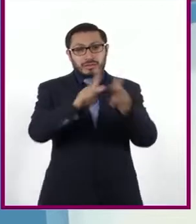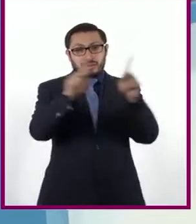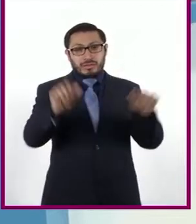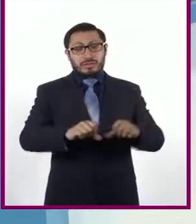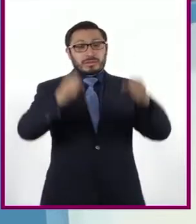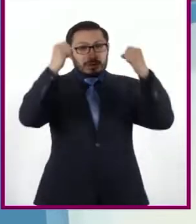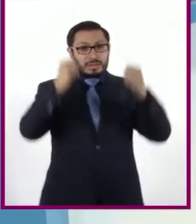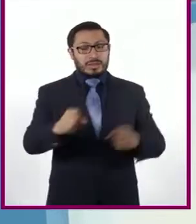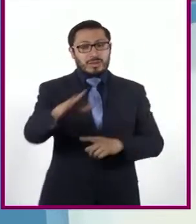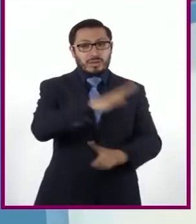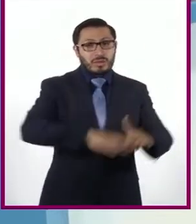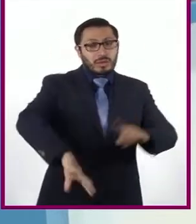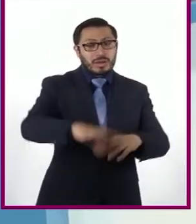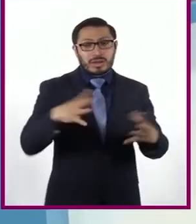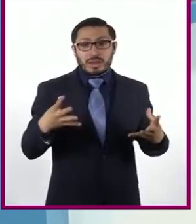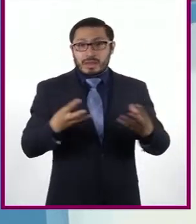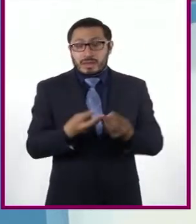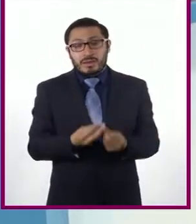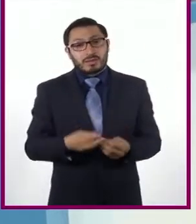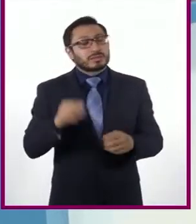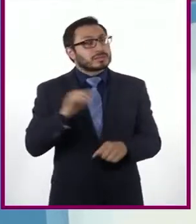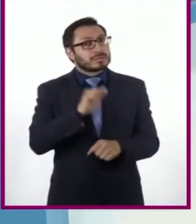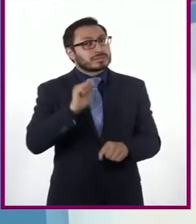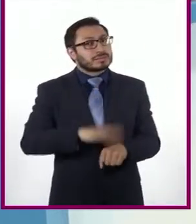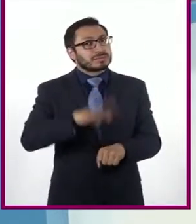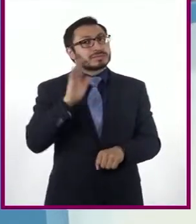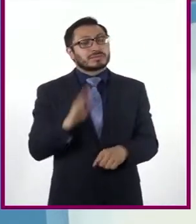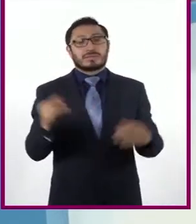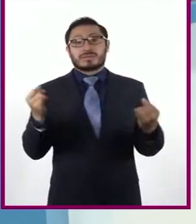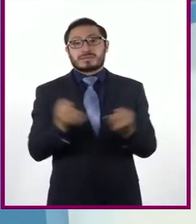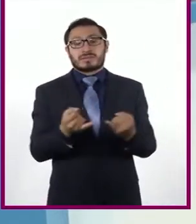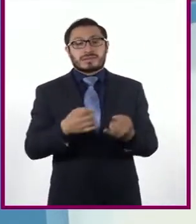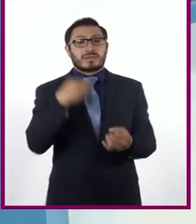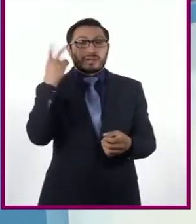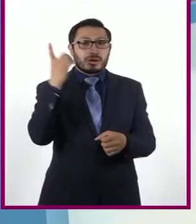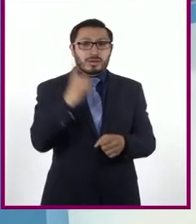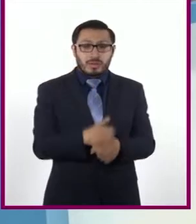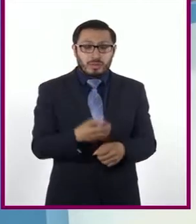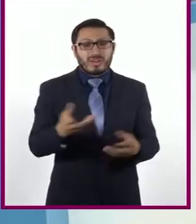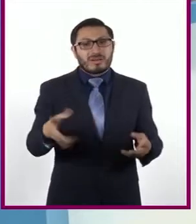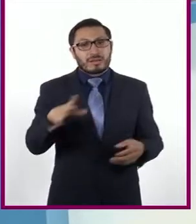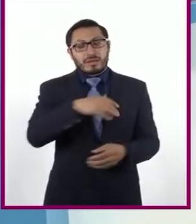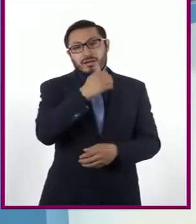seguridad comunes, que además sometan sus voluntades